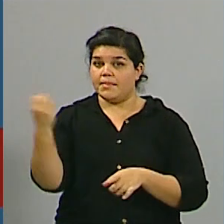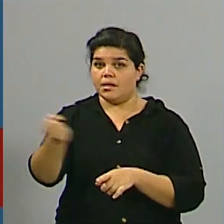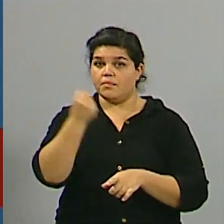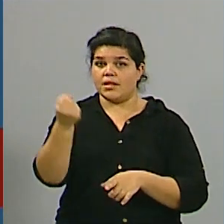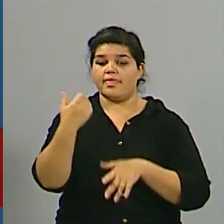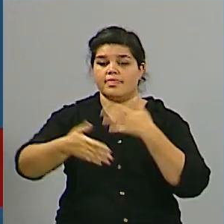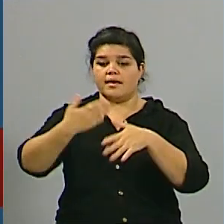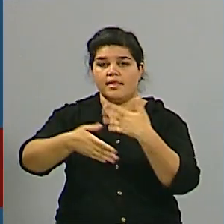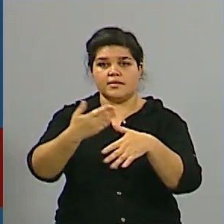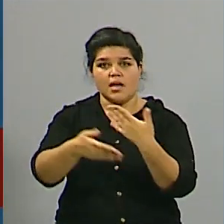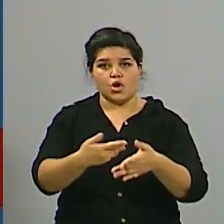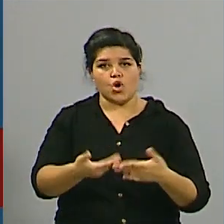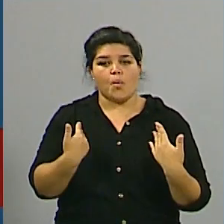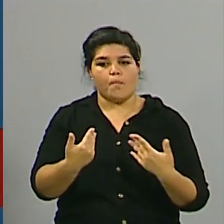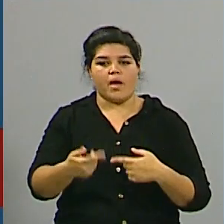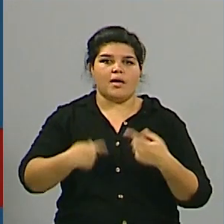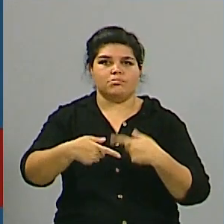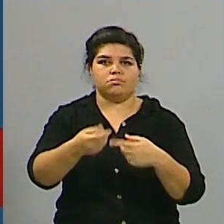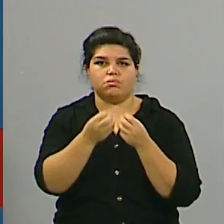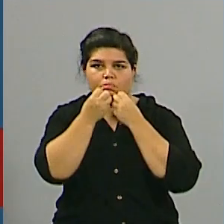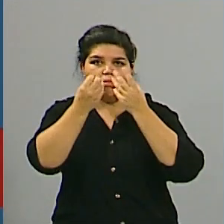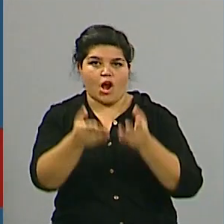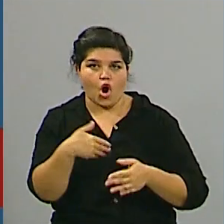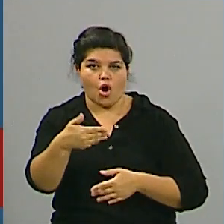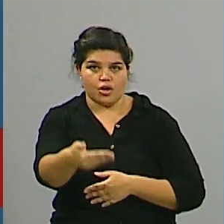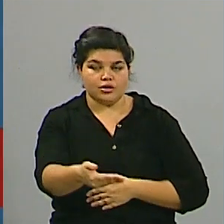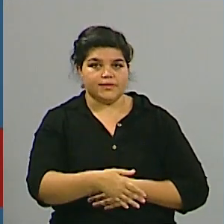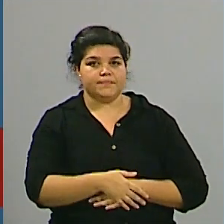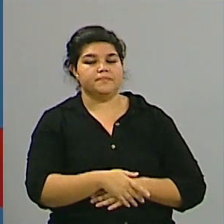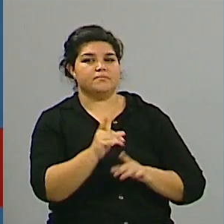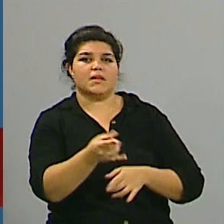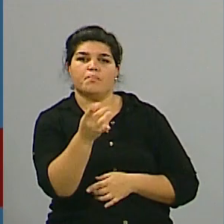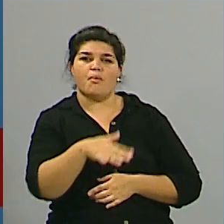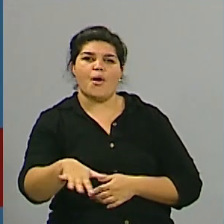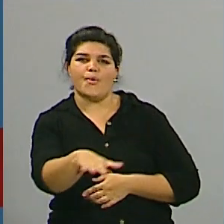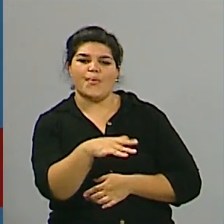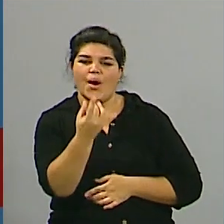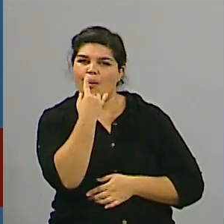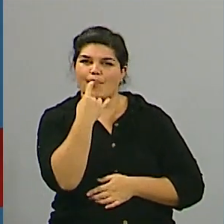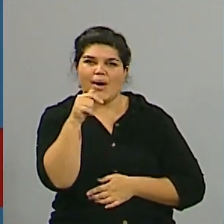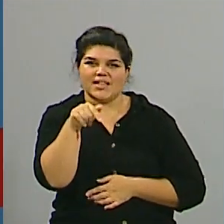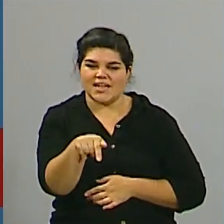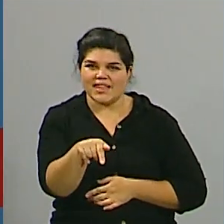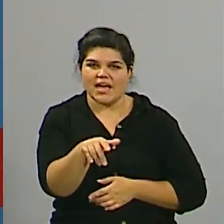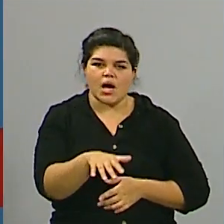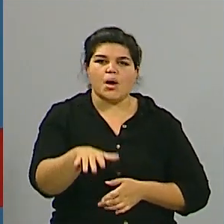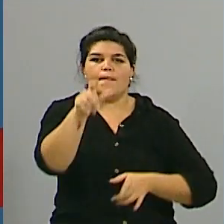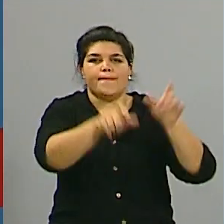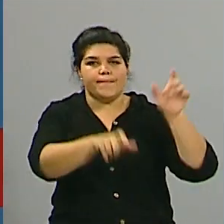esa comunidad que es nada más y nada menos que la de Uspallata, que de por sí es una comunidad que está,